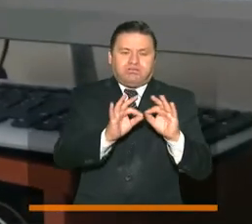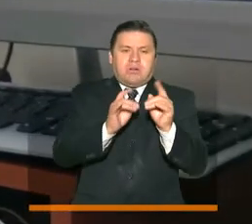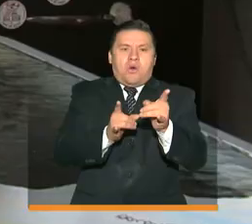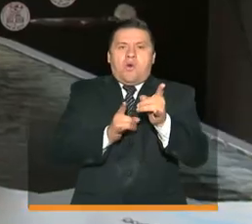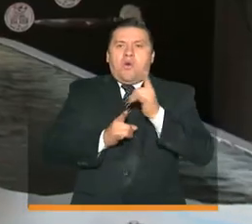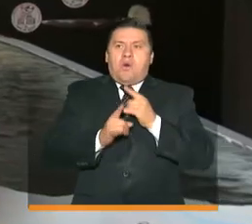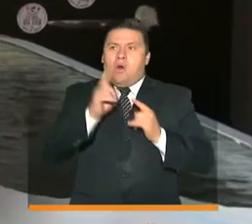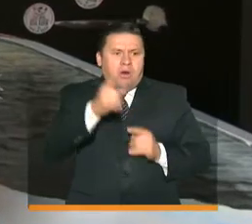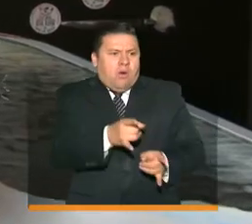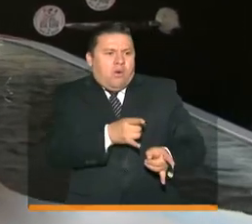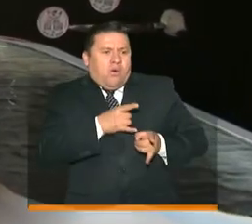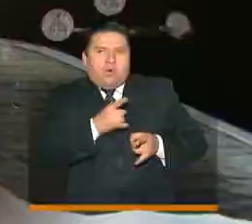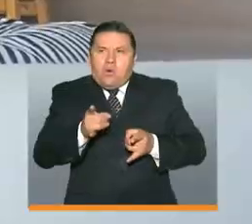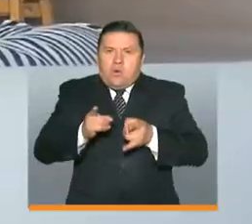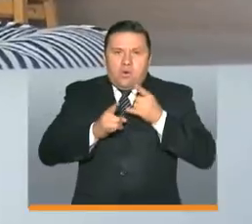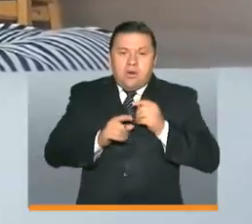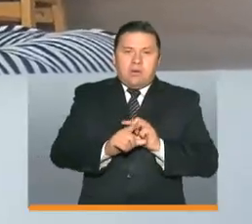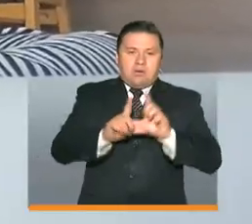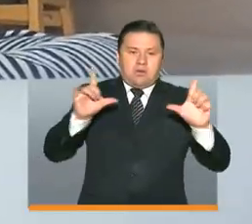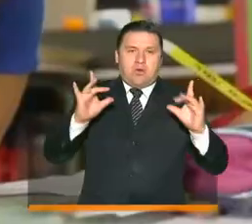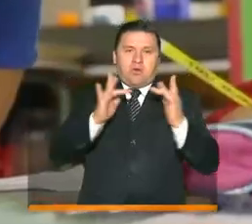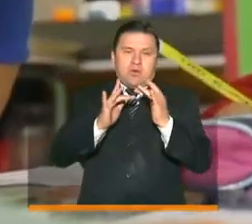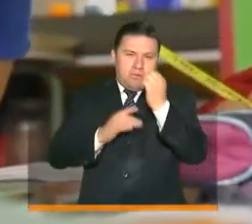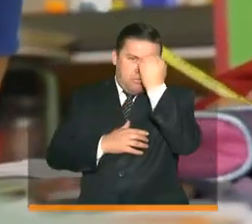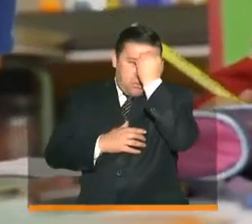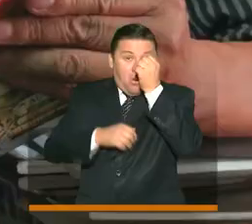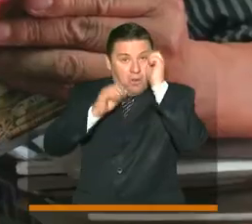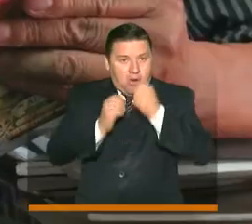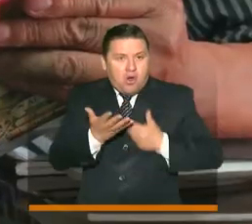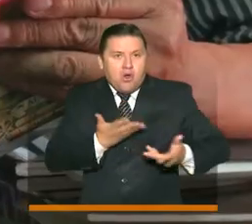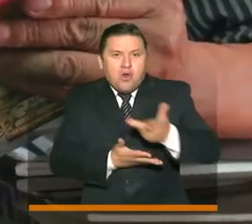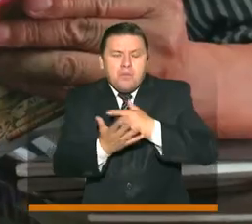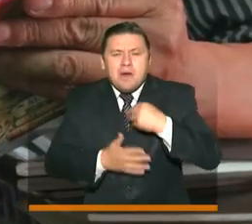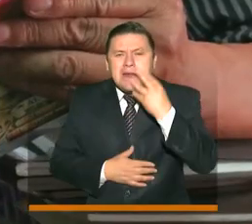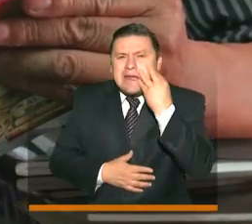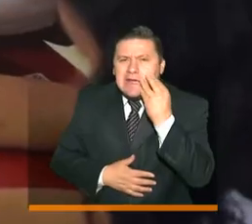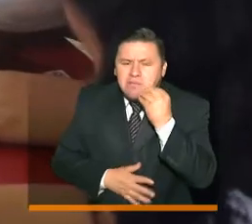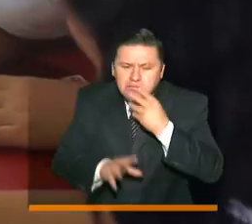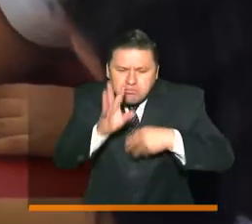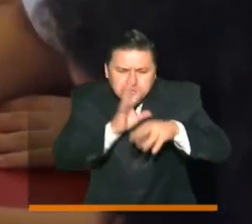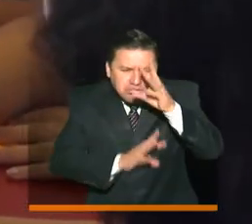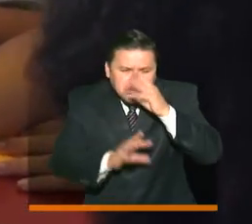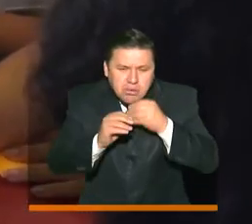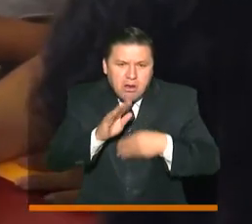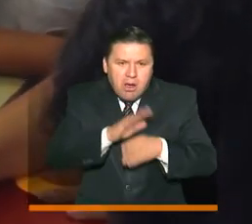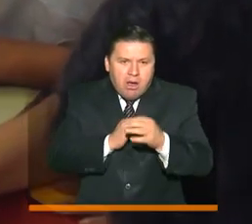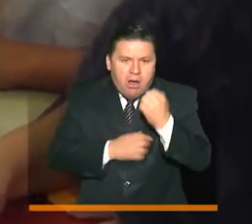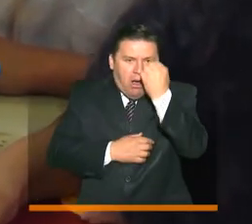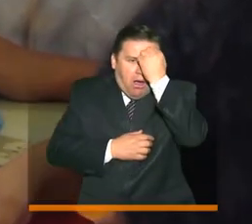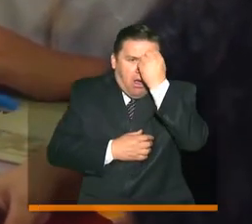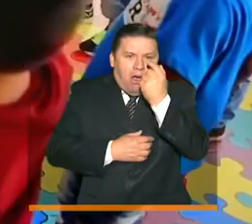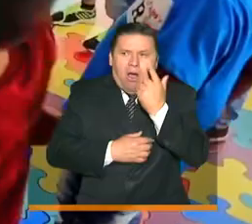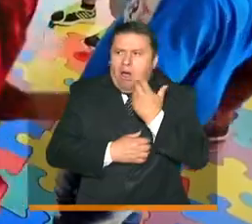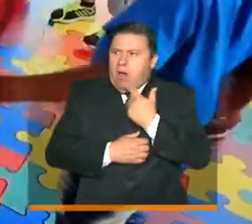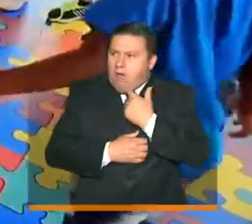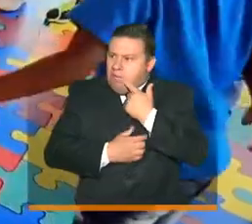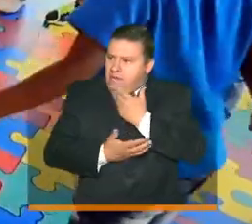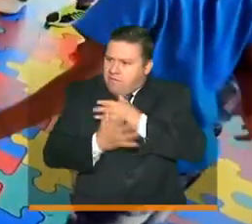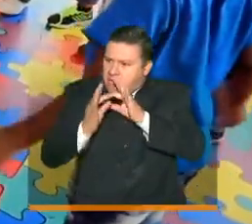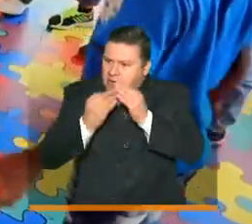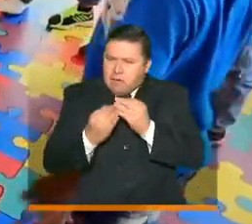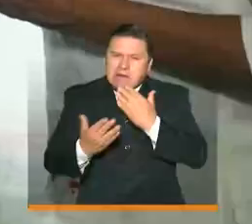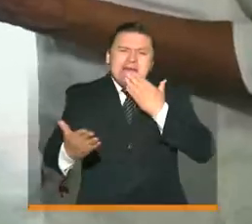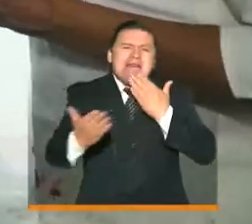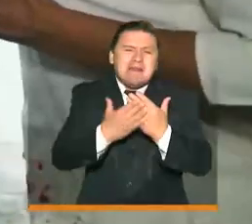inspiración para otros, a través de Contacto Maestro podrán compartir experiencias y aprendizajes para seguir aprendiendo entre pares.